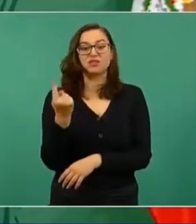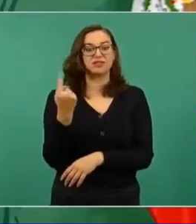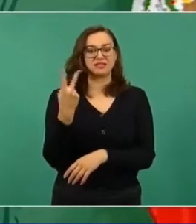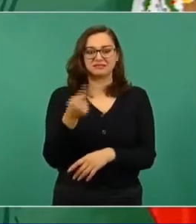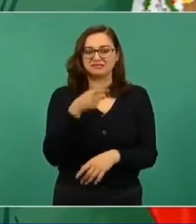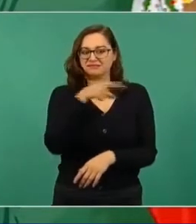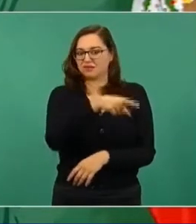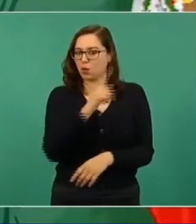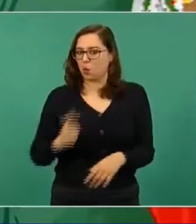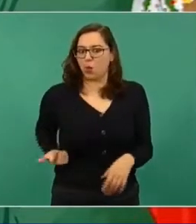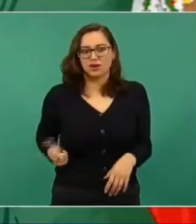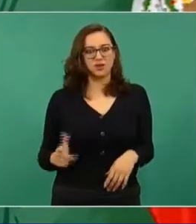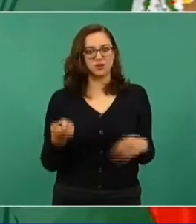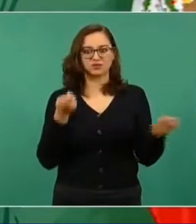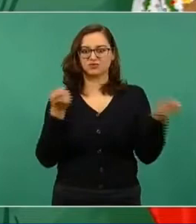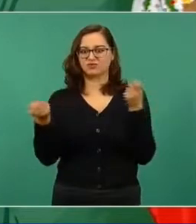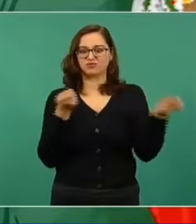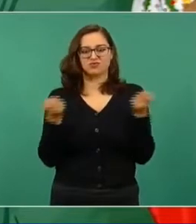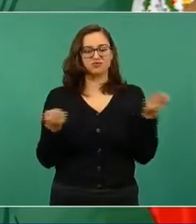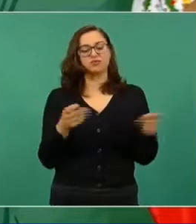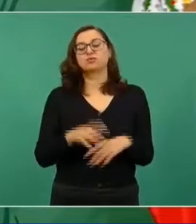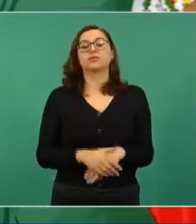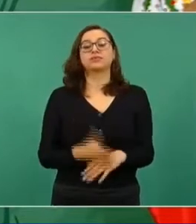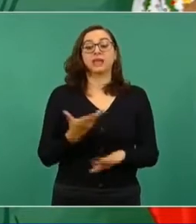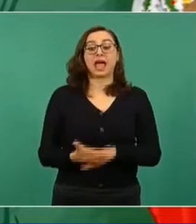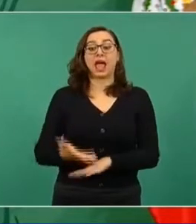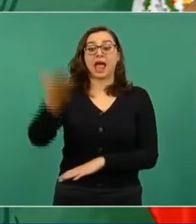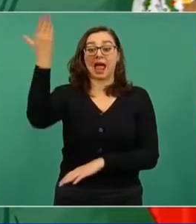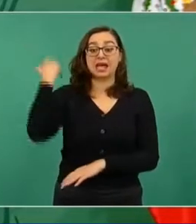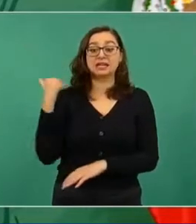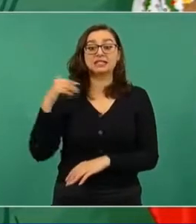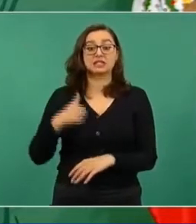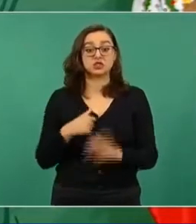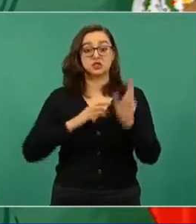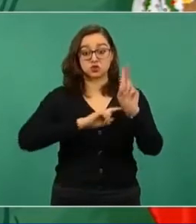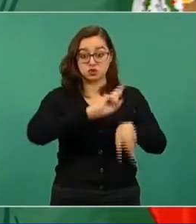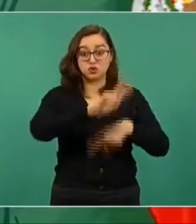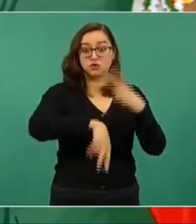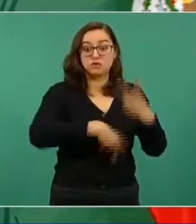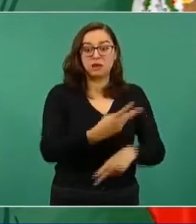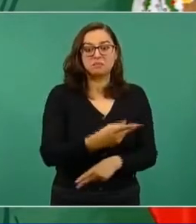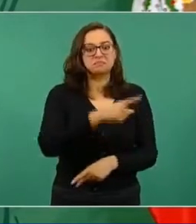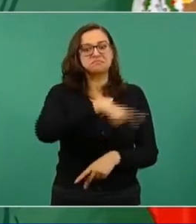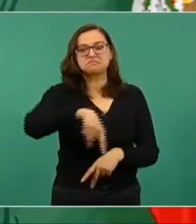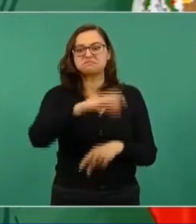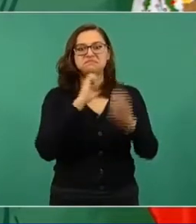Yo iba como opositor a Guanajuato, no me entrevistaba a nadie,